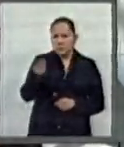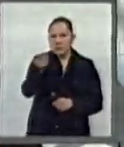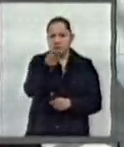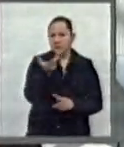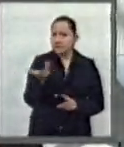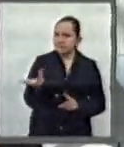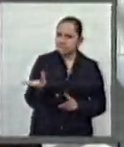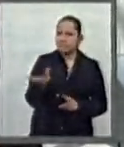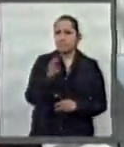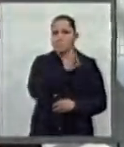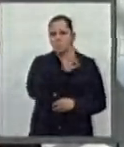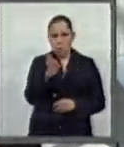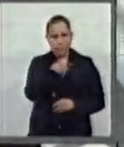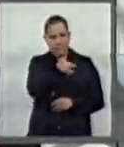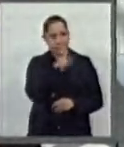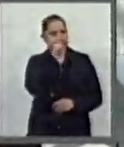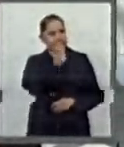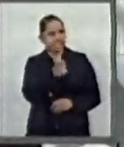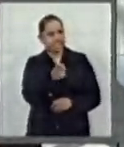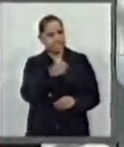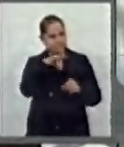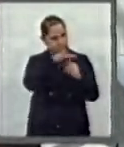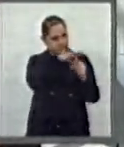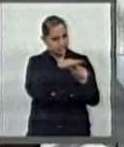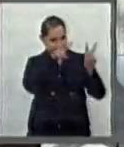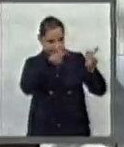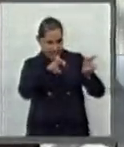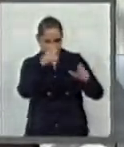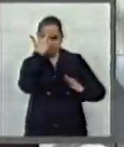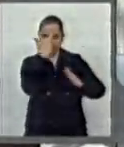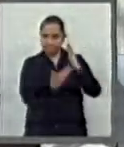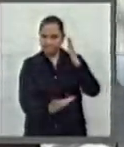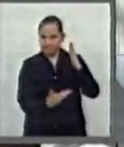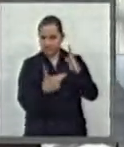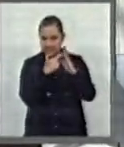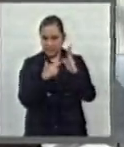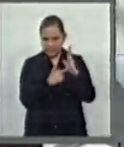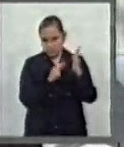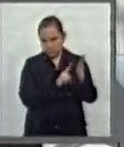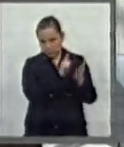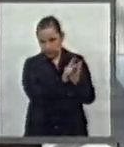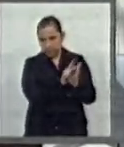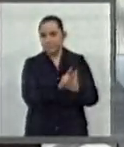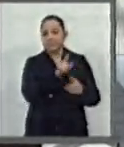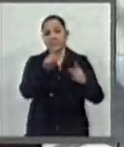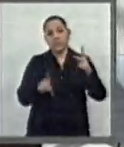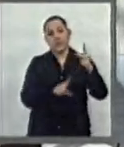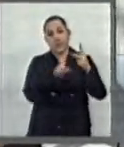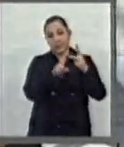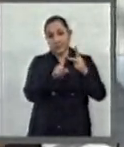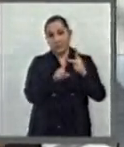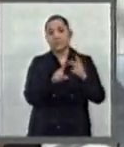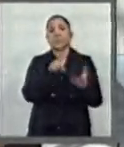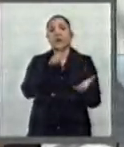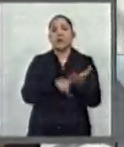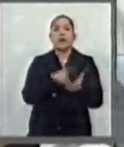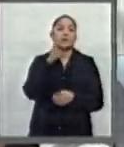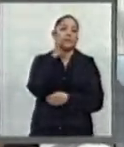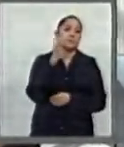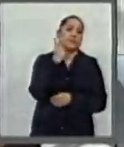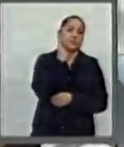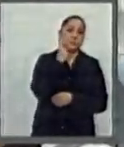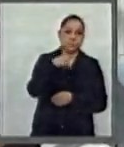podrían configurar un delito electoral. Segundo, la Cámara de Diputados del Honorable Congreso de la